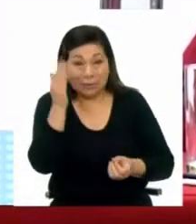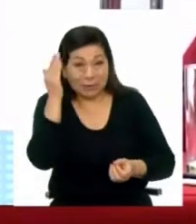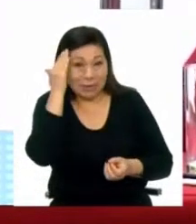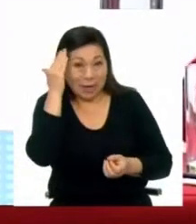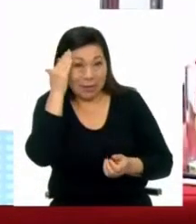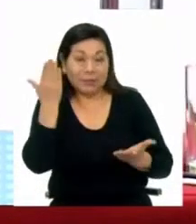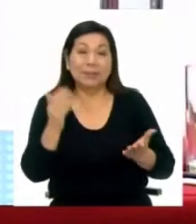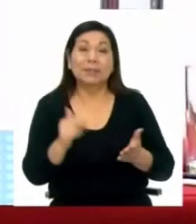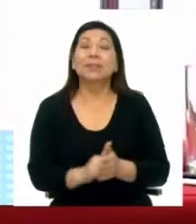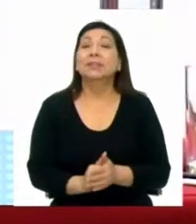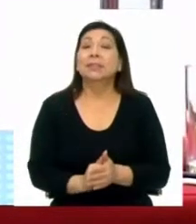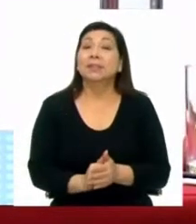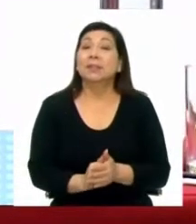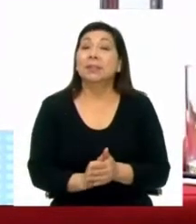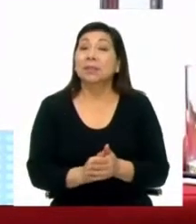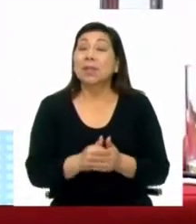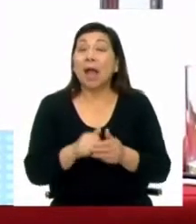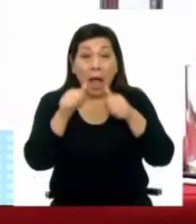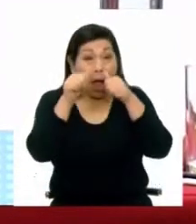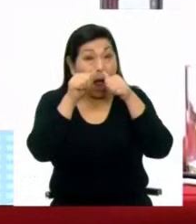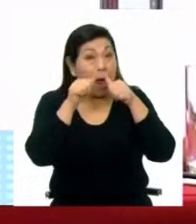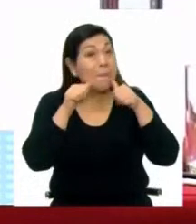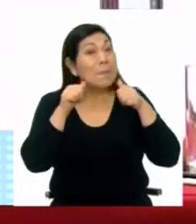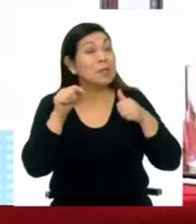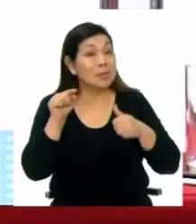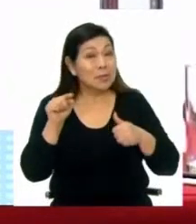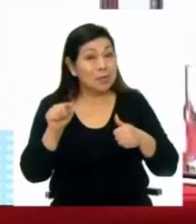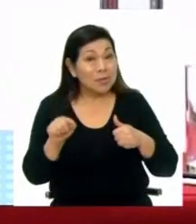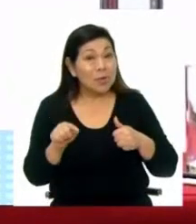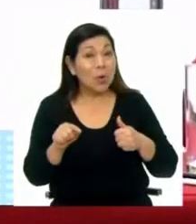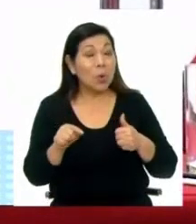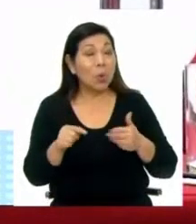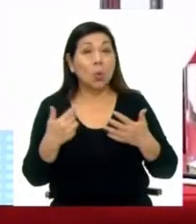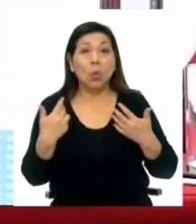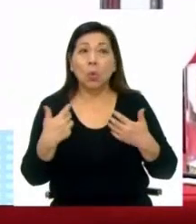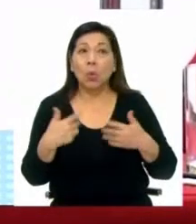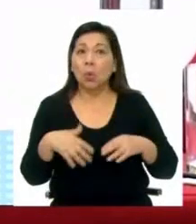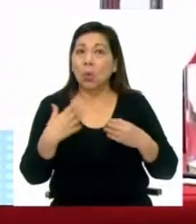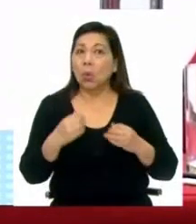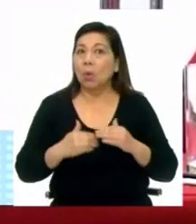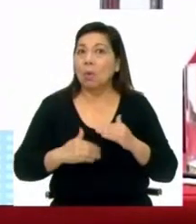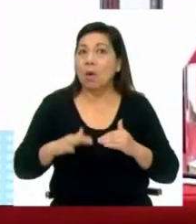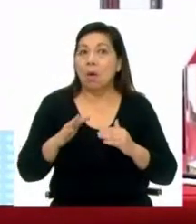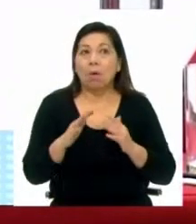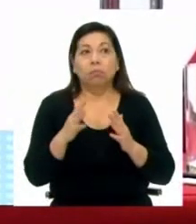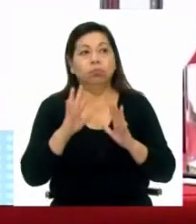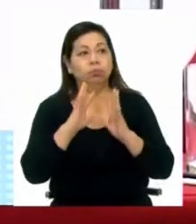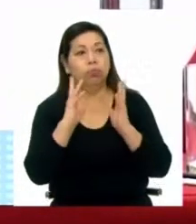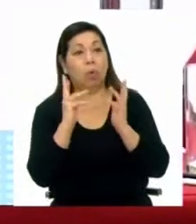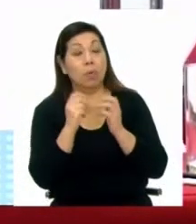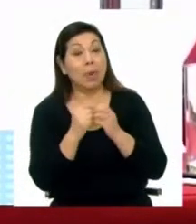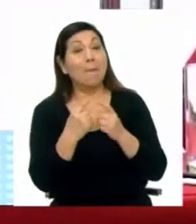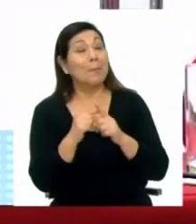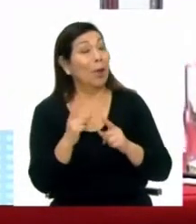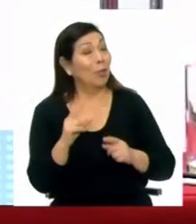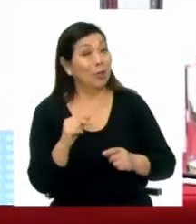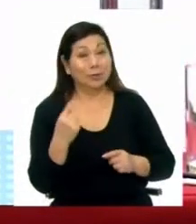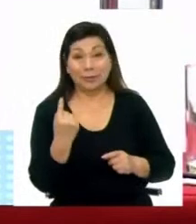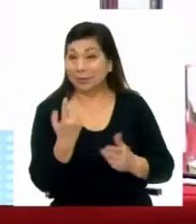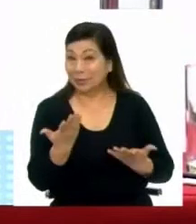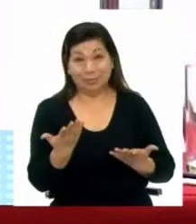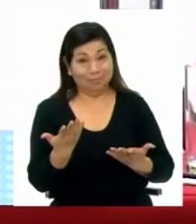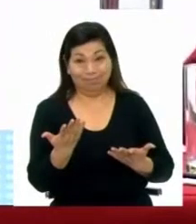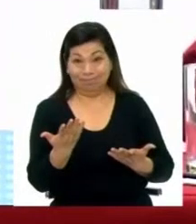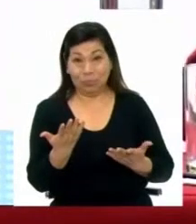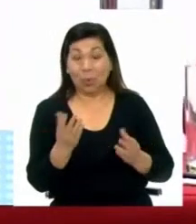verán, el Amazonas es una joya del mundo, pero también no solamente es